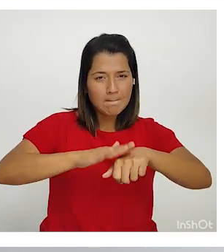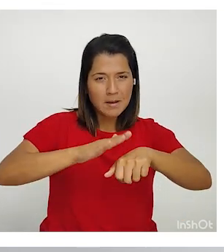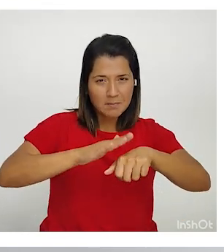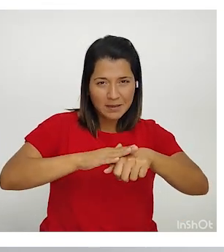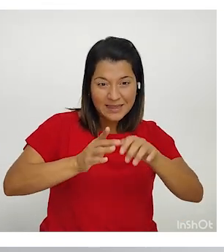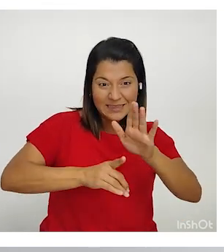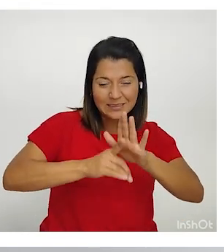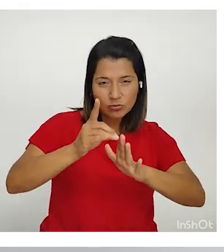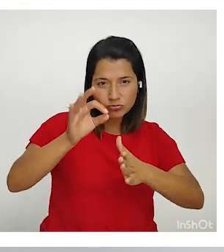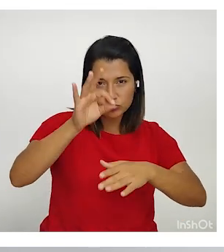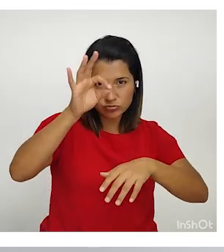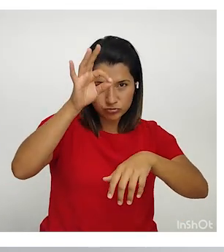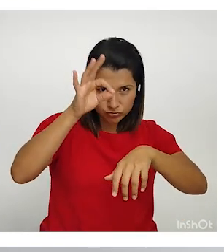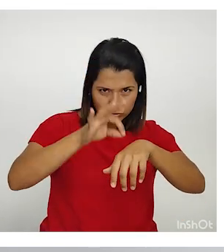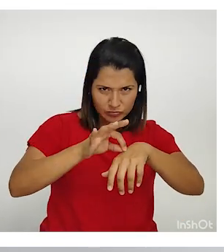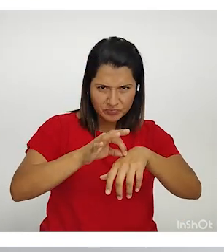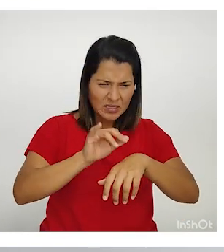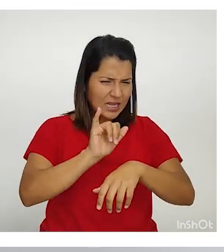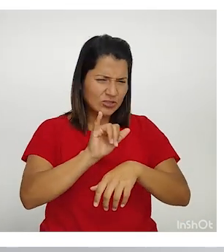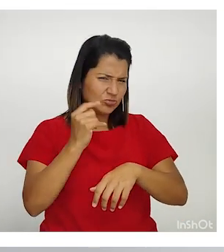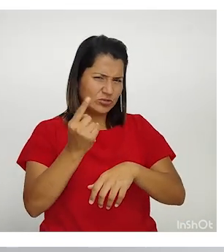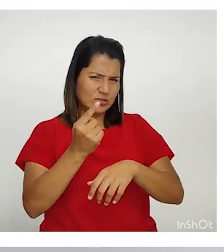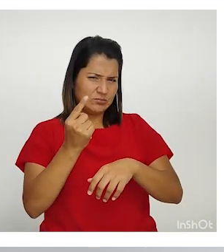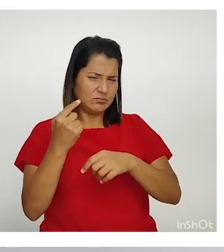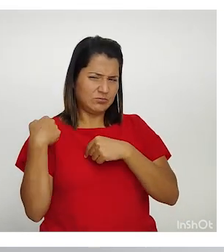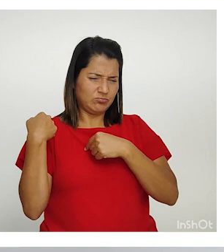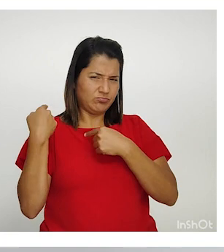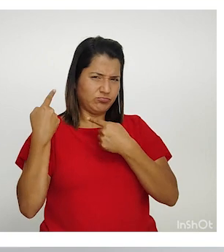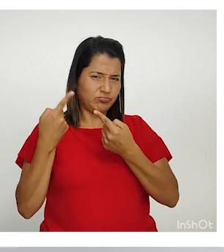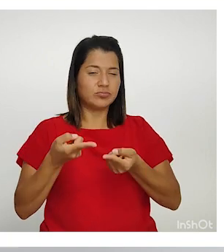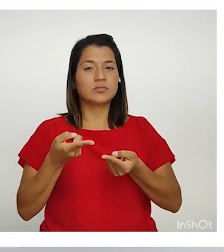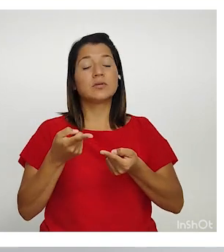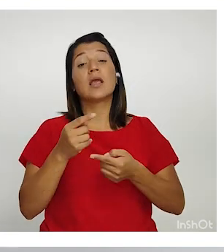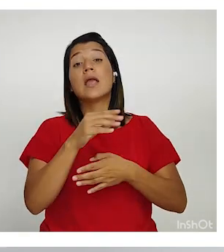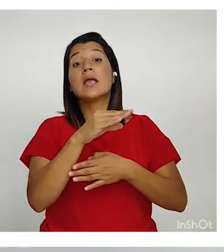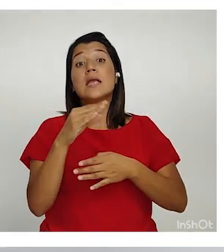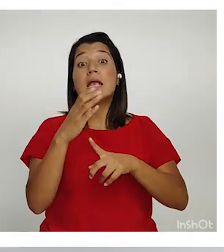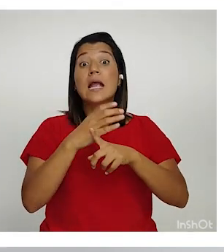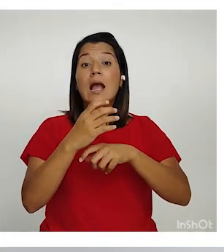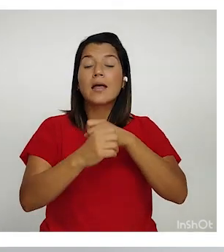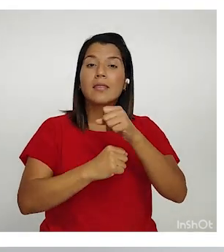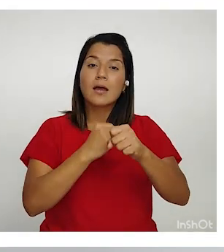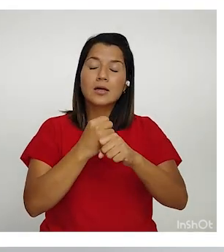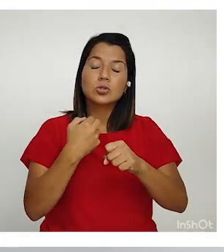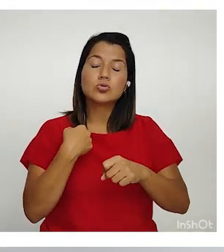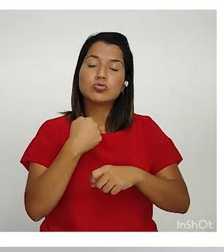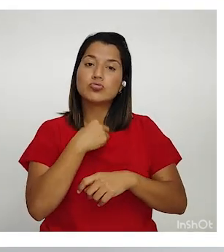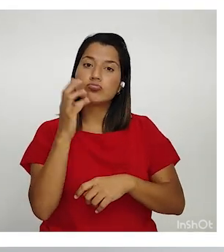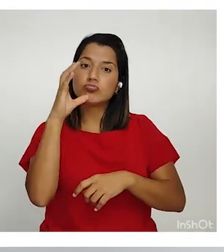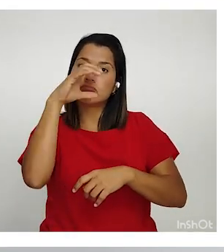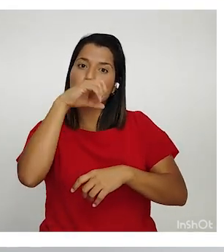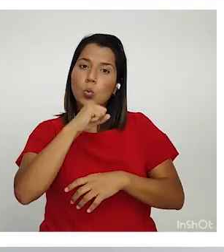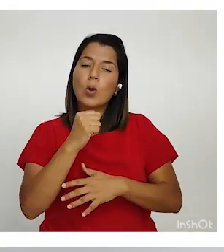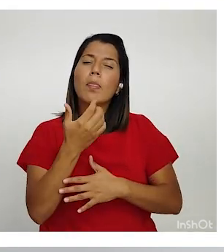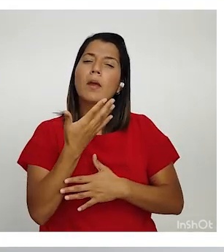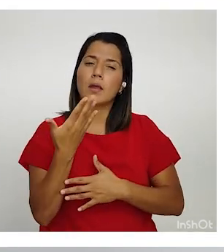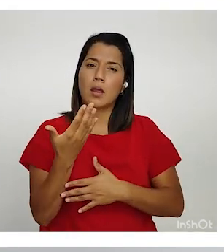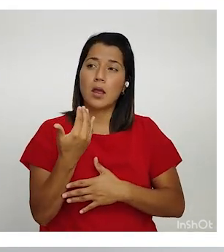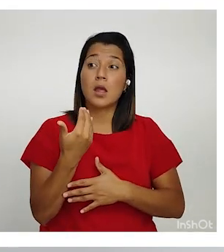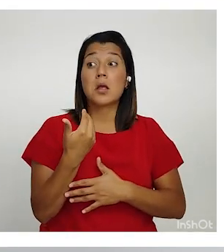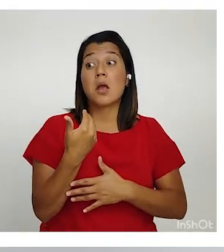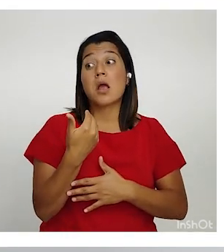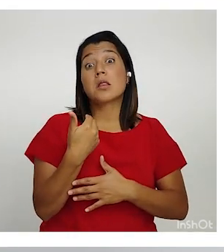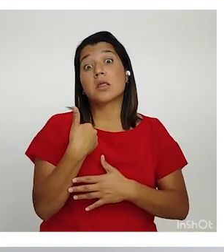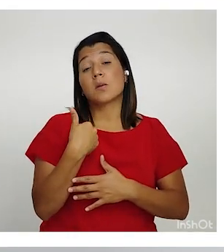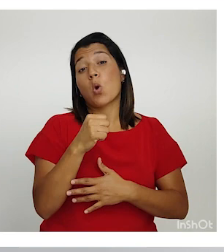tenemos aquí la presencia del mosquito, y conforme han pasado los años nos hemos dado cuenta de que hay otras